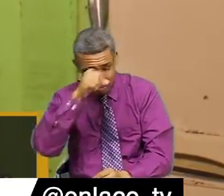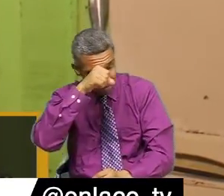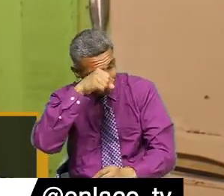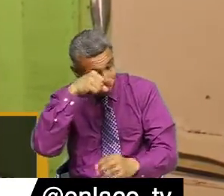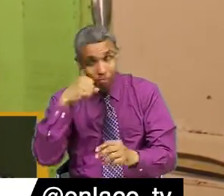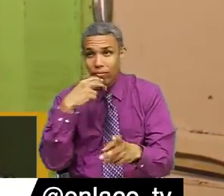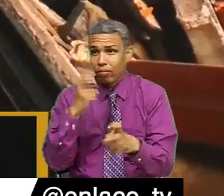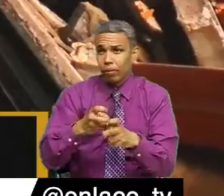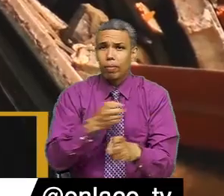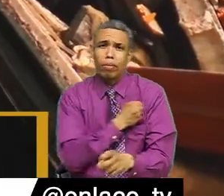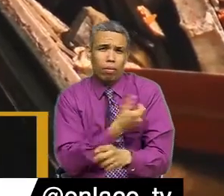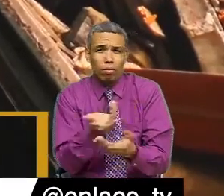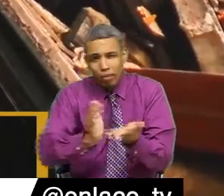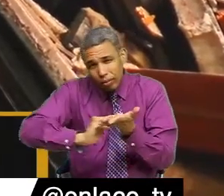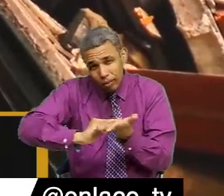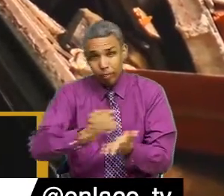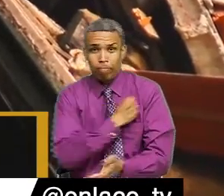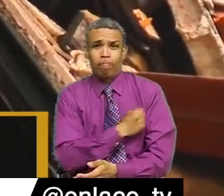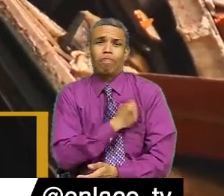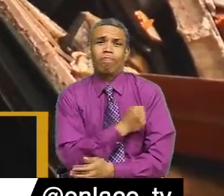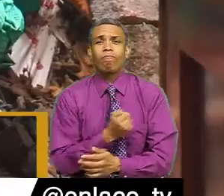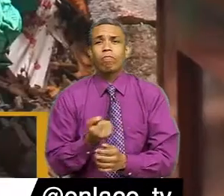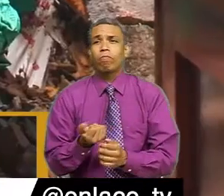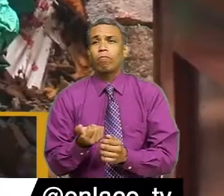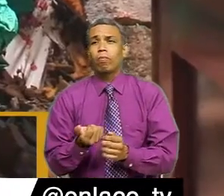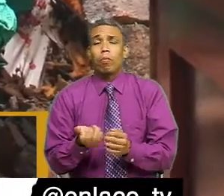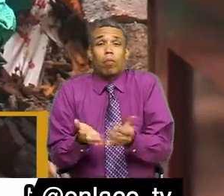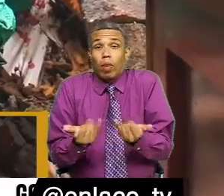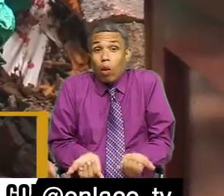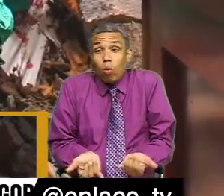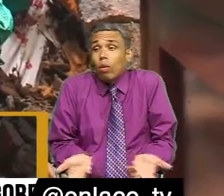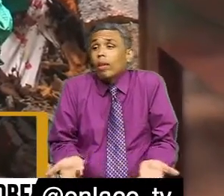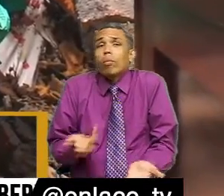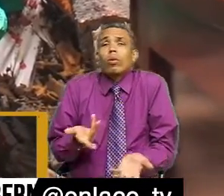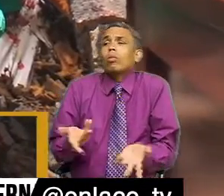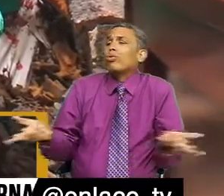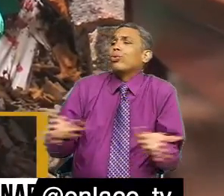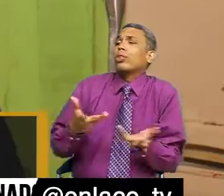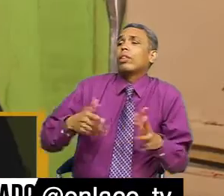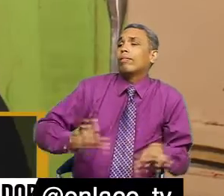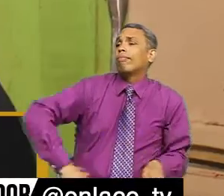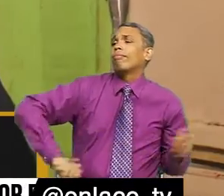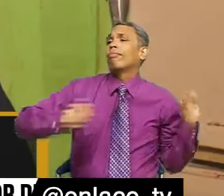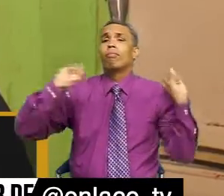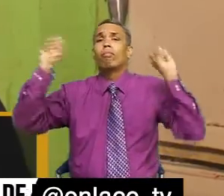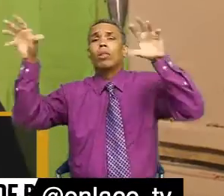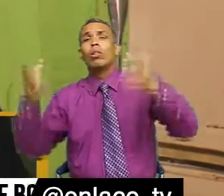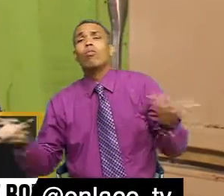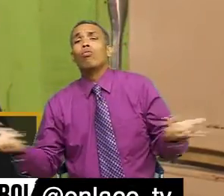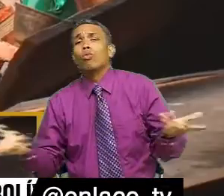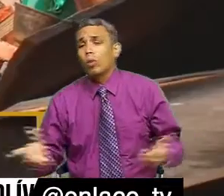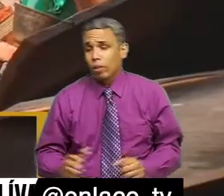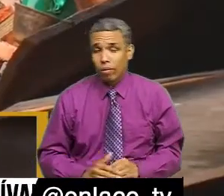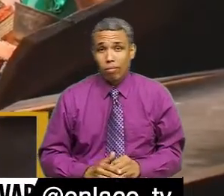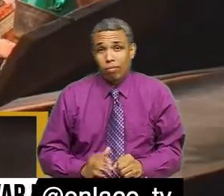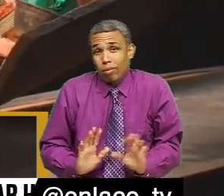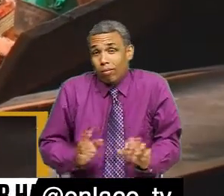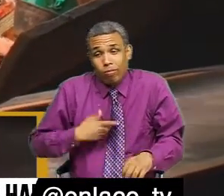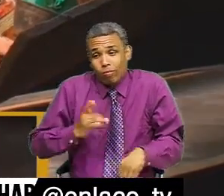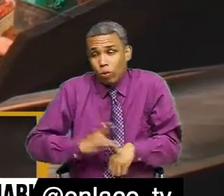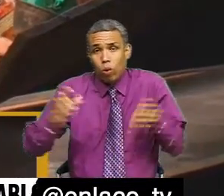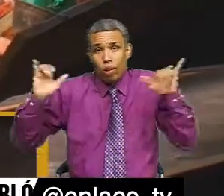Que nos den una solución, porque nosotros tampoco podemos salir de aquí, pero tampoco nuestras casas, tenemos años estar viviendo aquí en esta invasión. Como